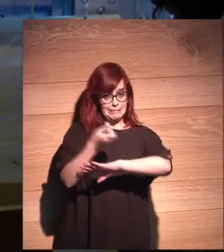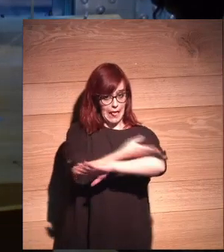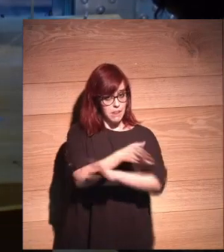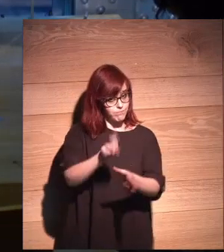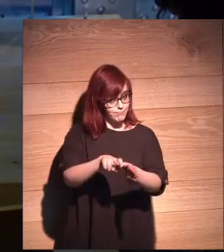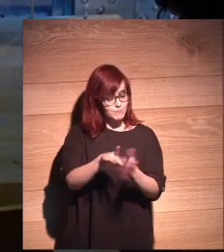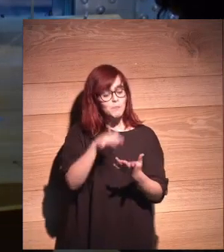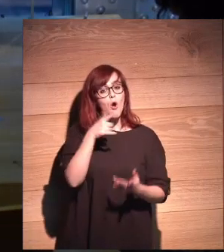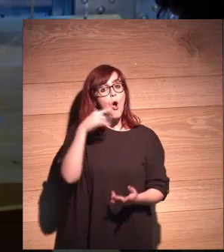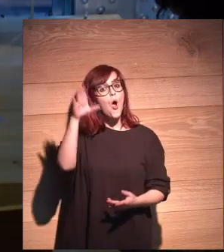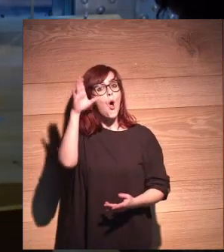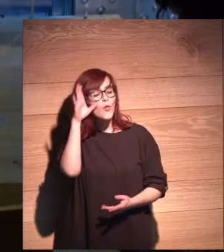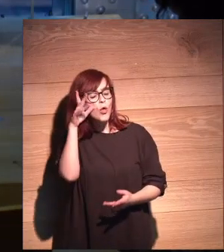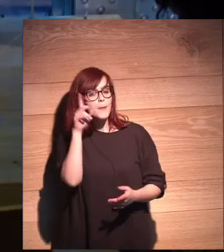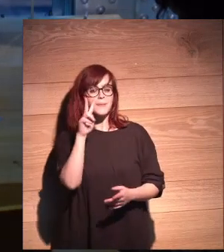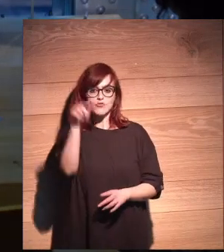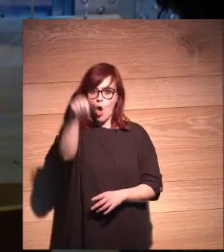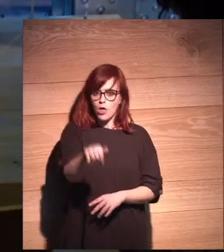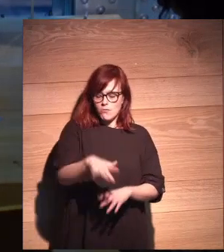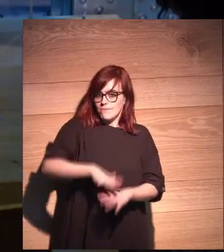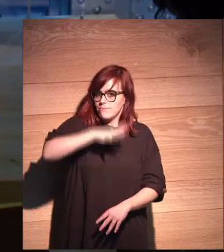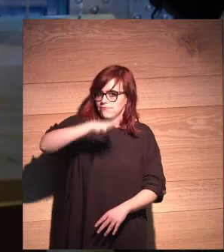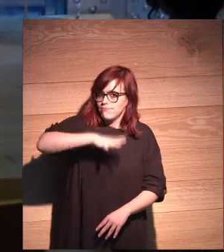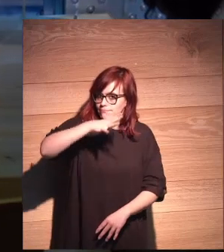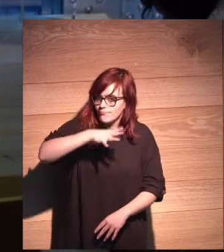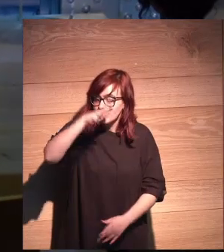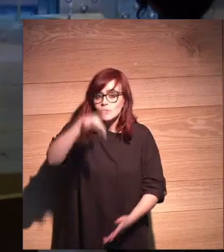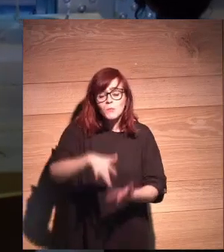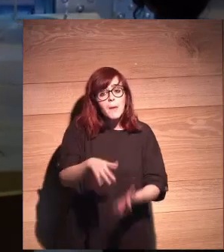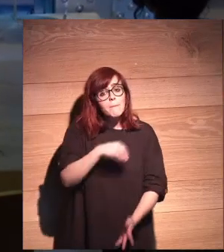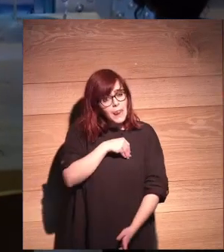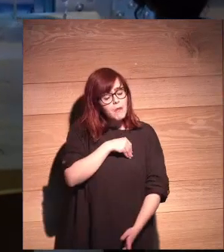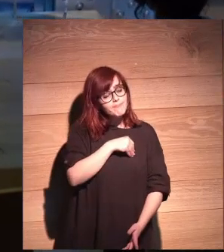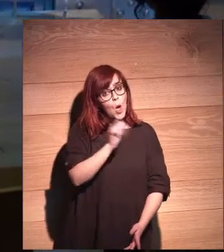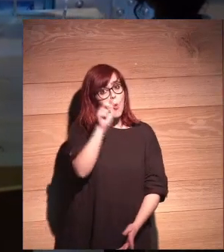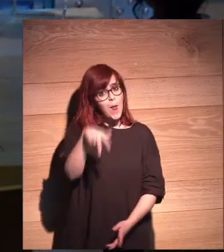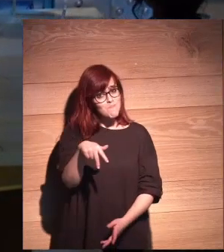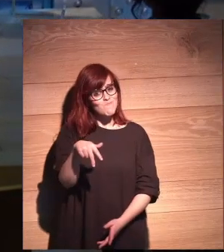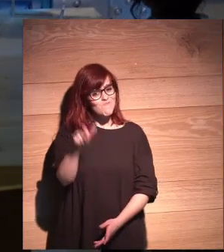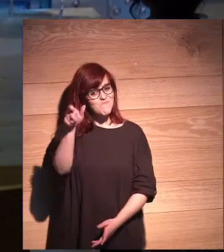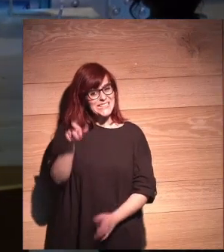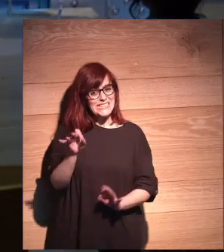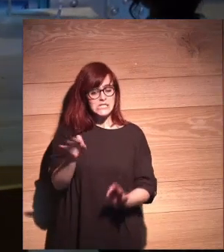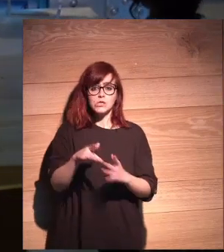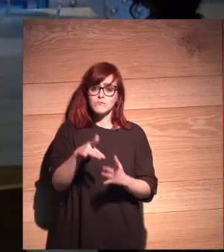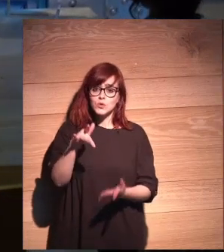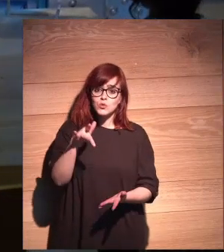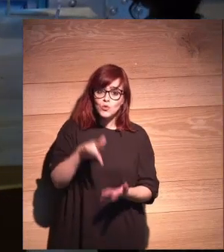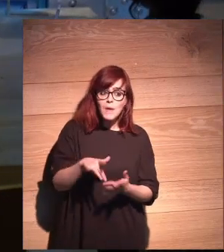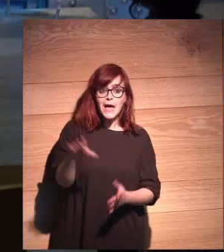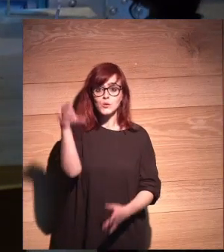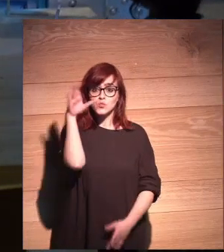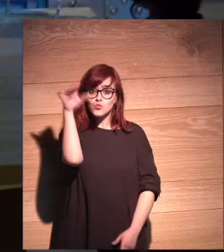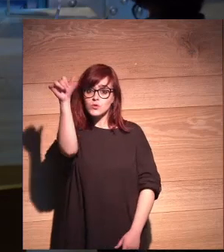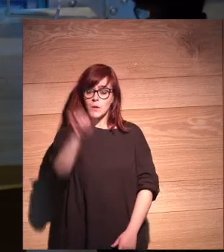Lo que hemos oído y visto hoy es espectacular. Y la pena, Juan, es que lo hayamos oído